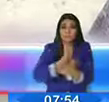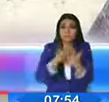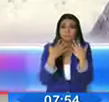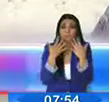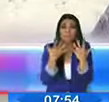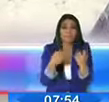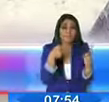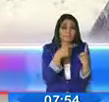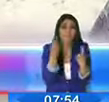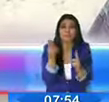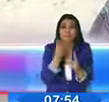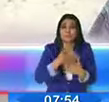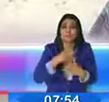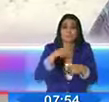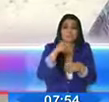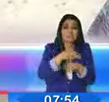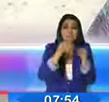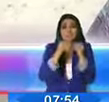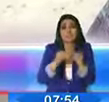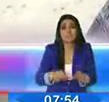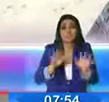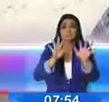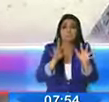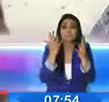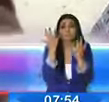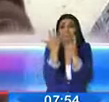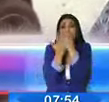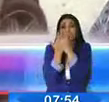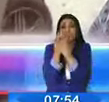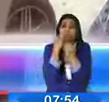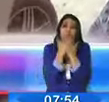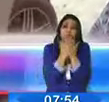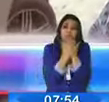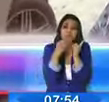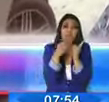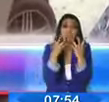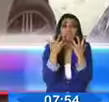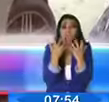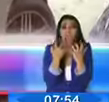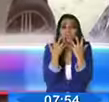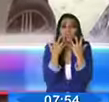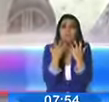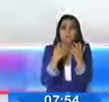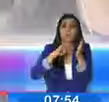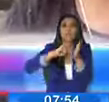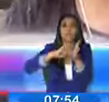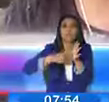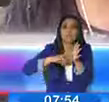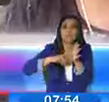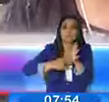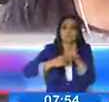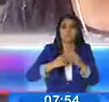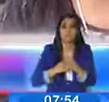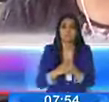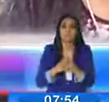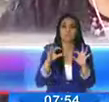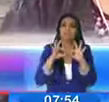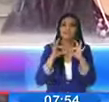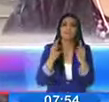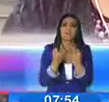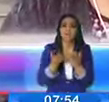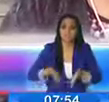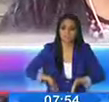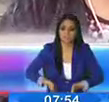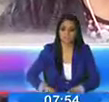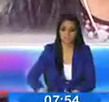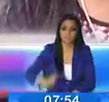y sus manitos él anhela ser que la familia es oriunda de patata